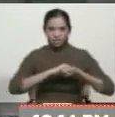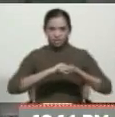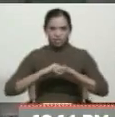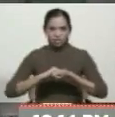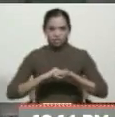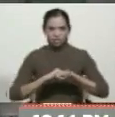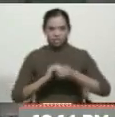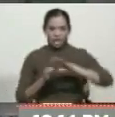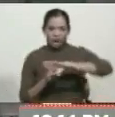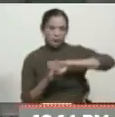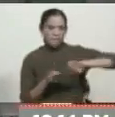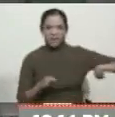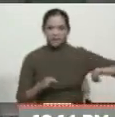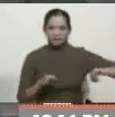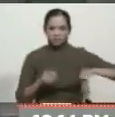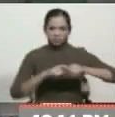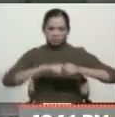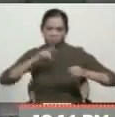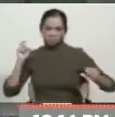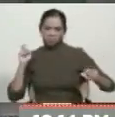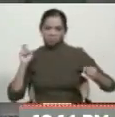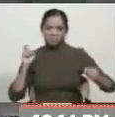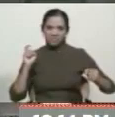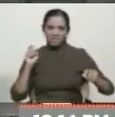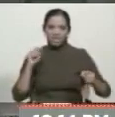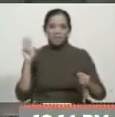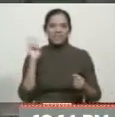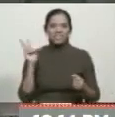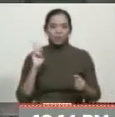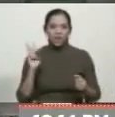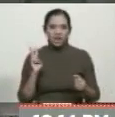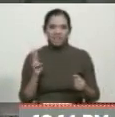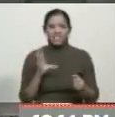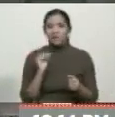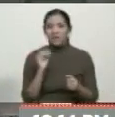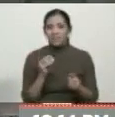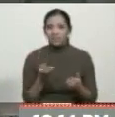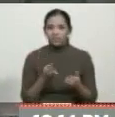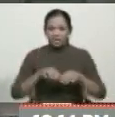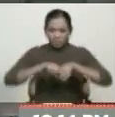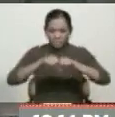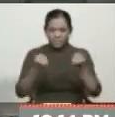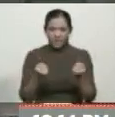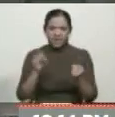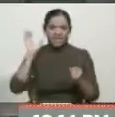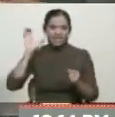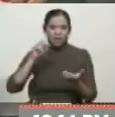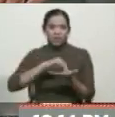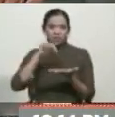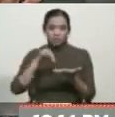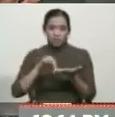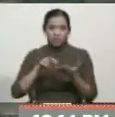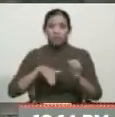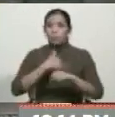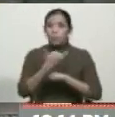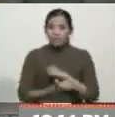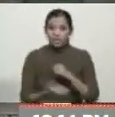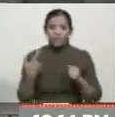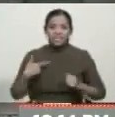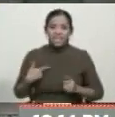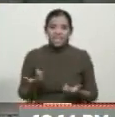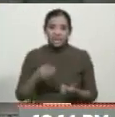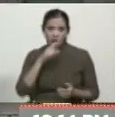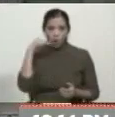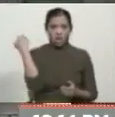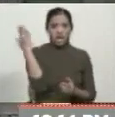Venezuela. Estamos hablando del fragmento, de la fragmentación del Estado-Nación. Y eso es un proyecto que ha tenido la oligarquía colombiana para toda